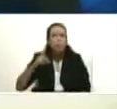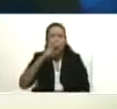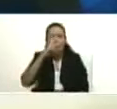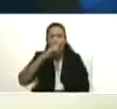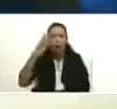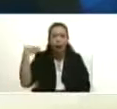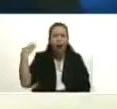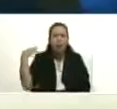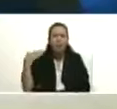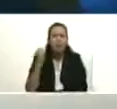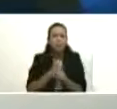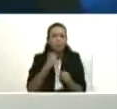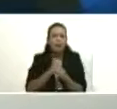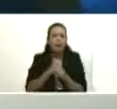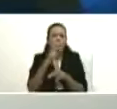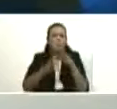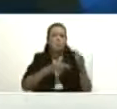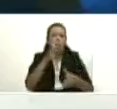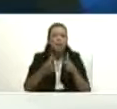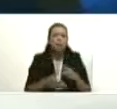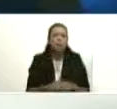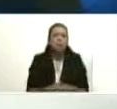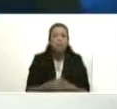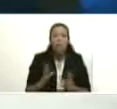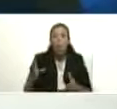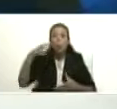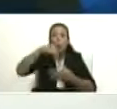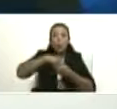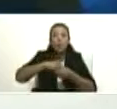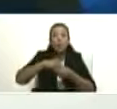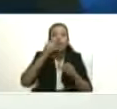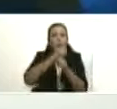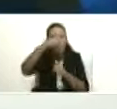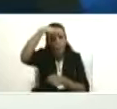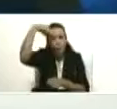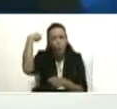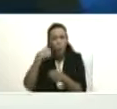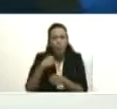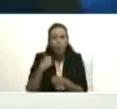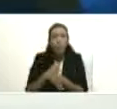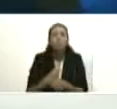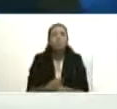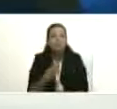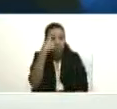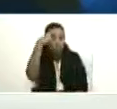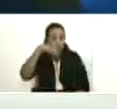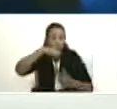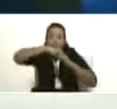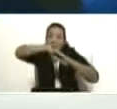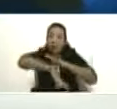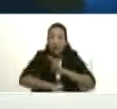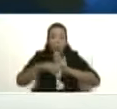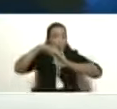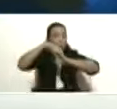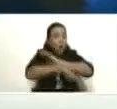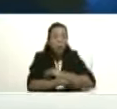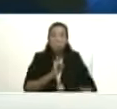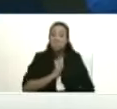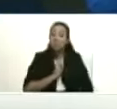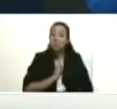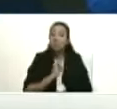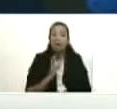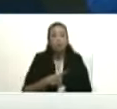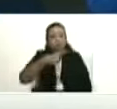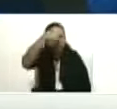ser trabajador del metro, de ser miembro de nuestra clase obrera nacional. Esa es mi raíz, mi identidad,